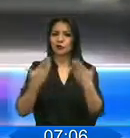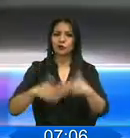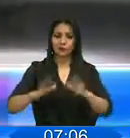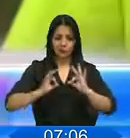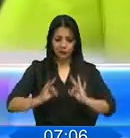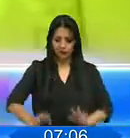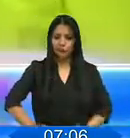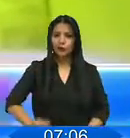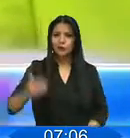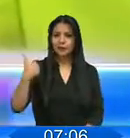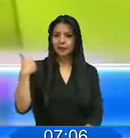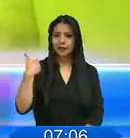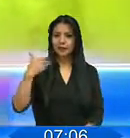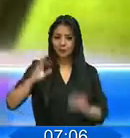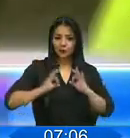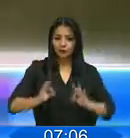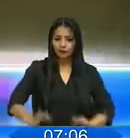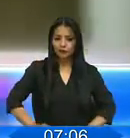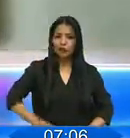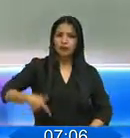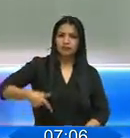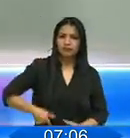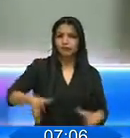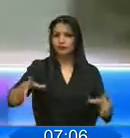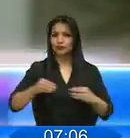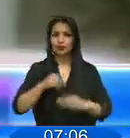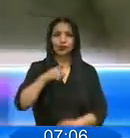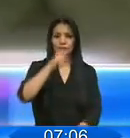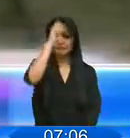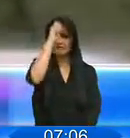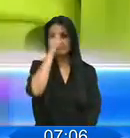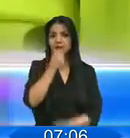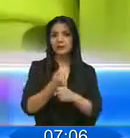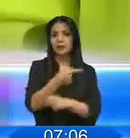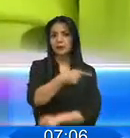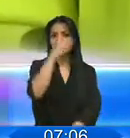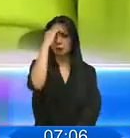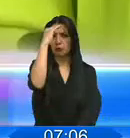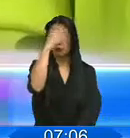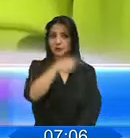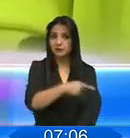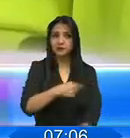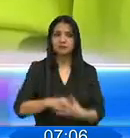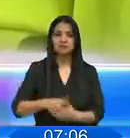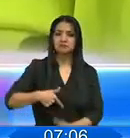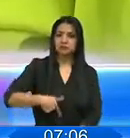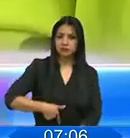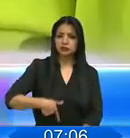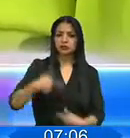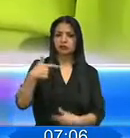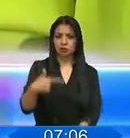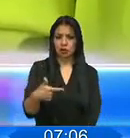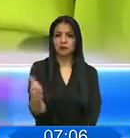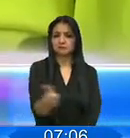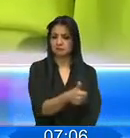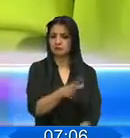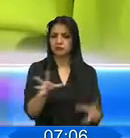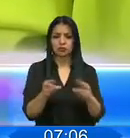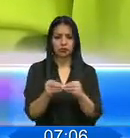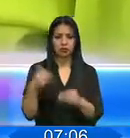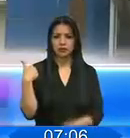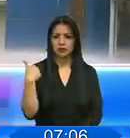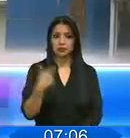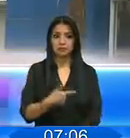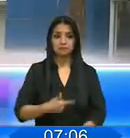y cargaban todos los implementos que forman parte del trabajo diario como las pistolas de entregadas por la institución para su